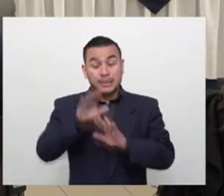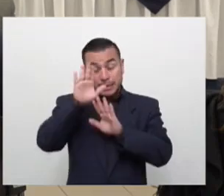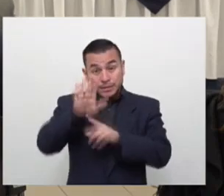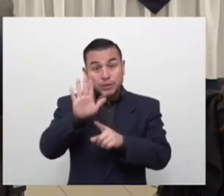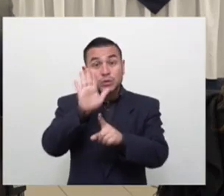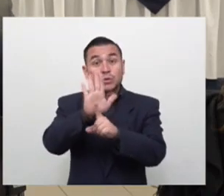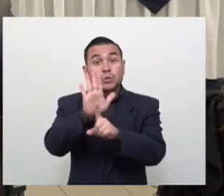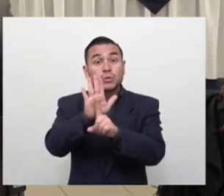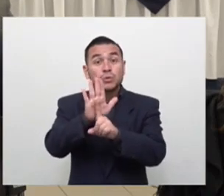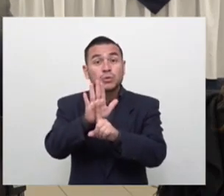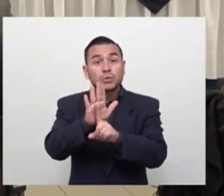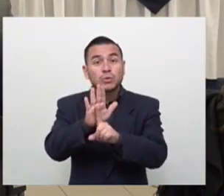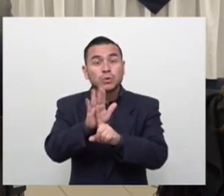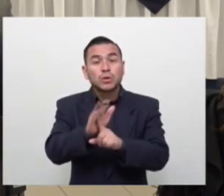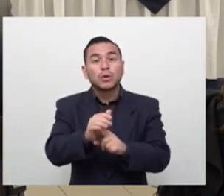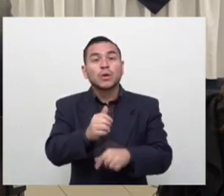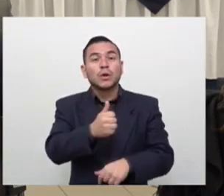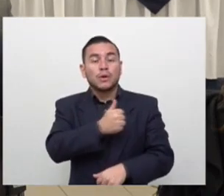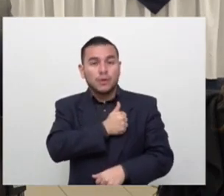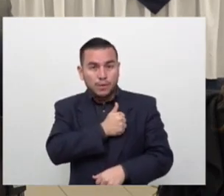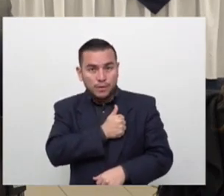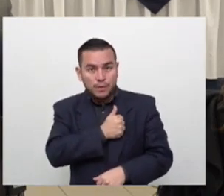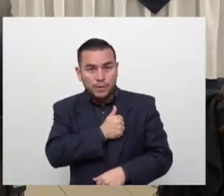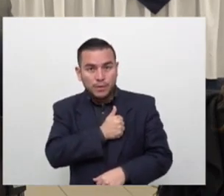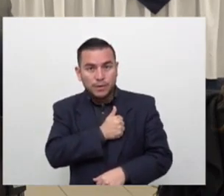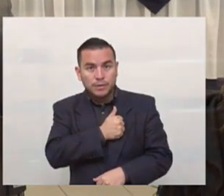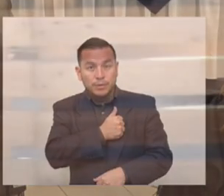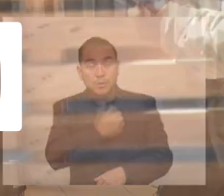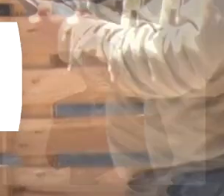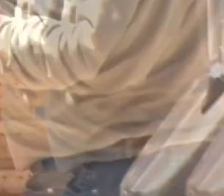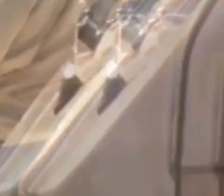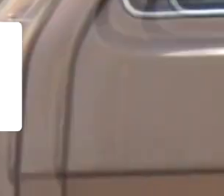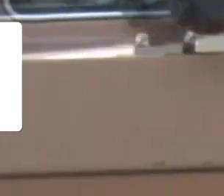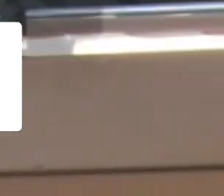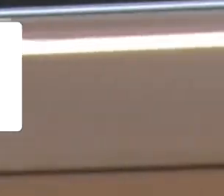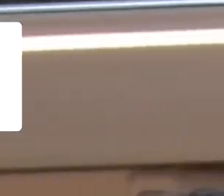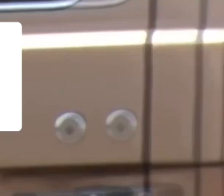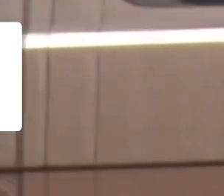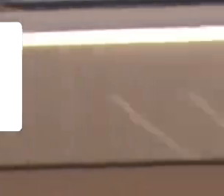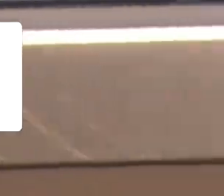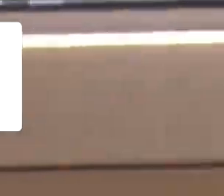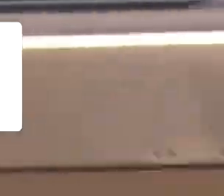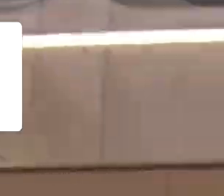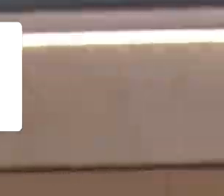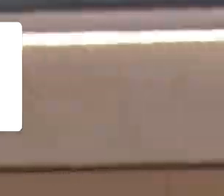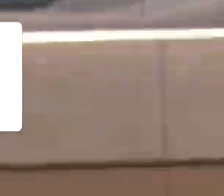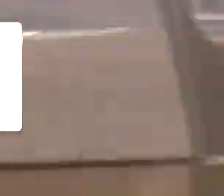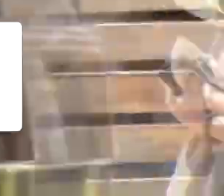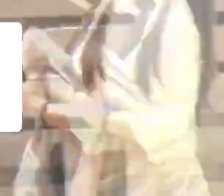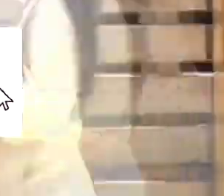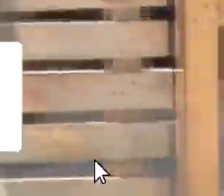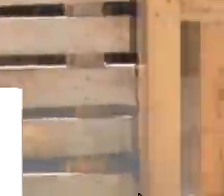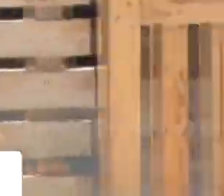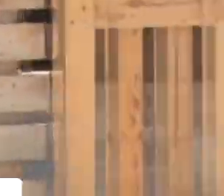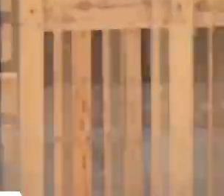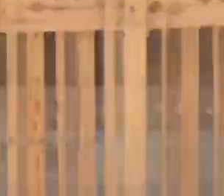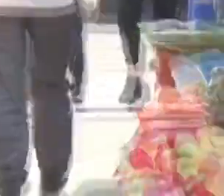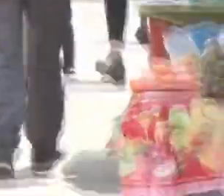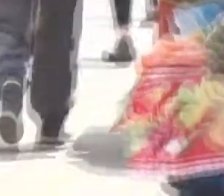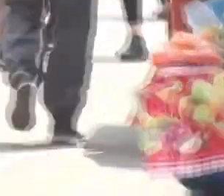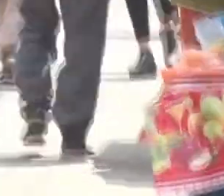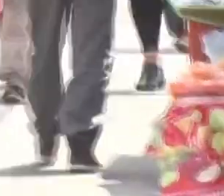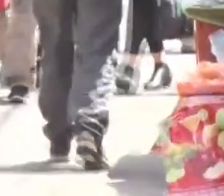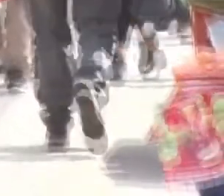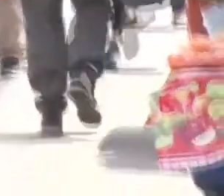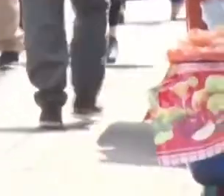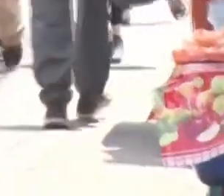el gabinete económico del gobierno salvadoreño anunció las medidas que se ejecutarán para mitigar los efectos de la pandemia por el coronavirus en el